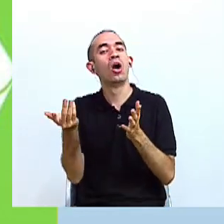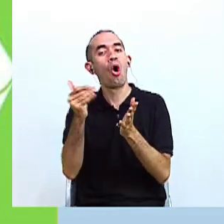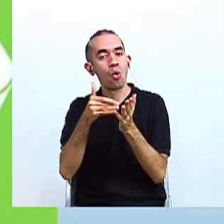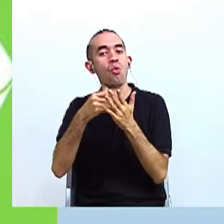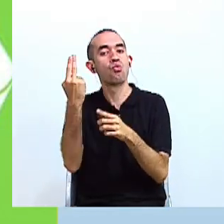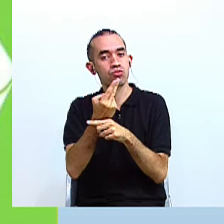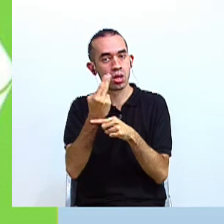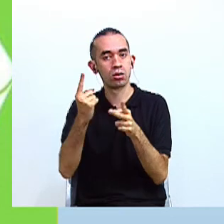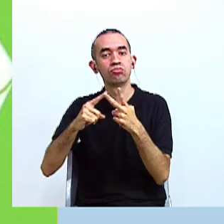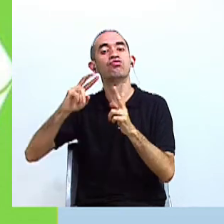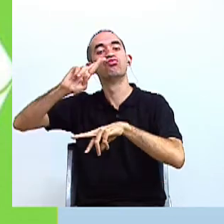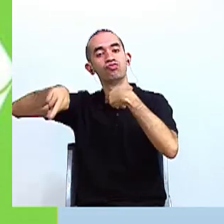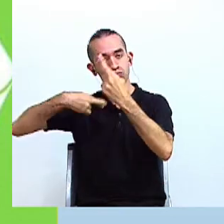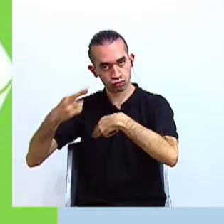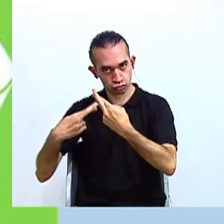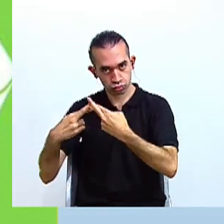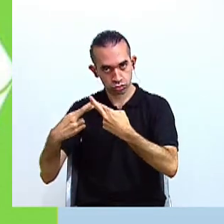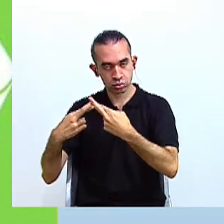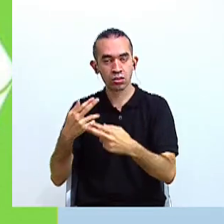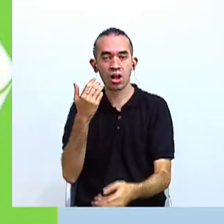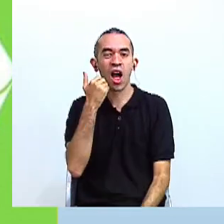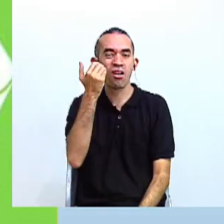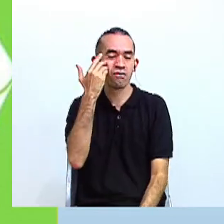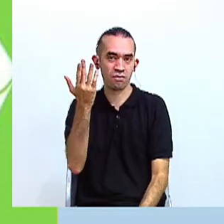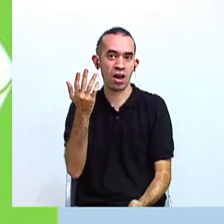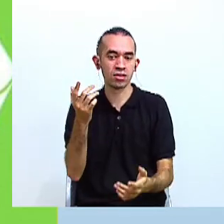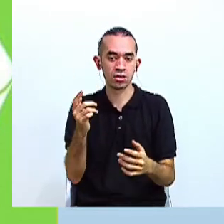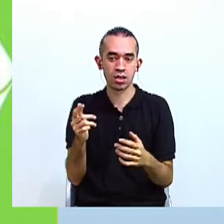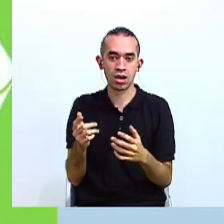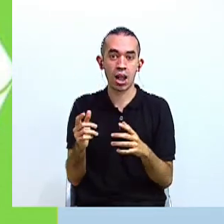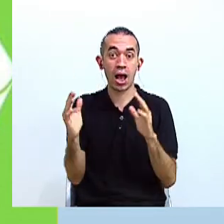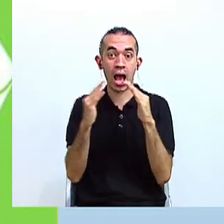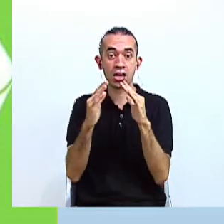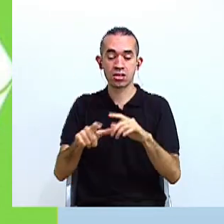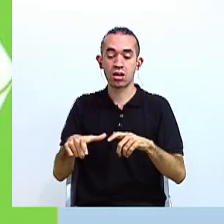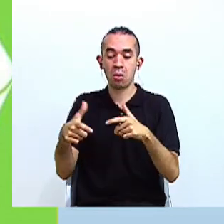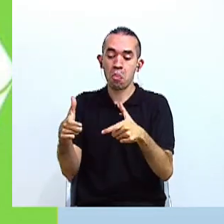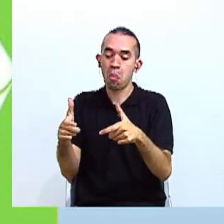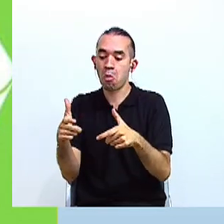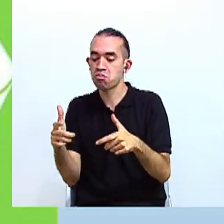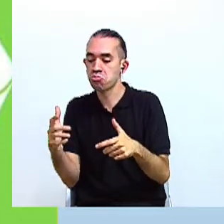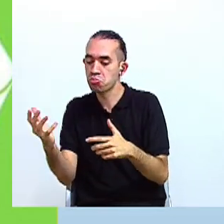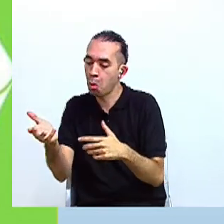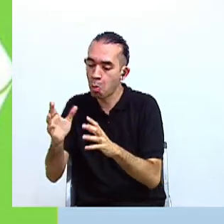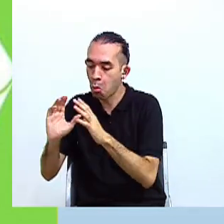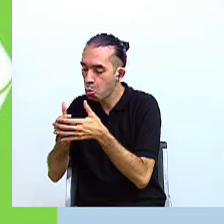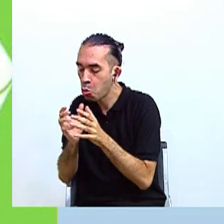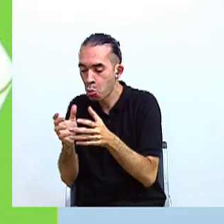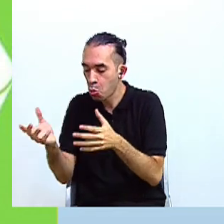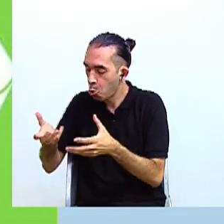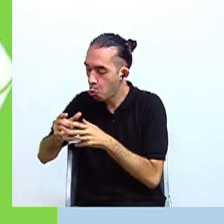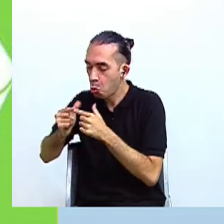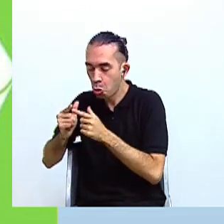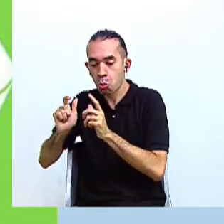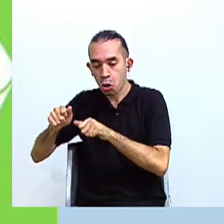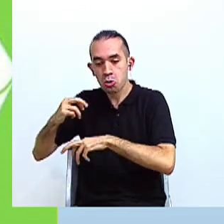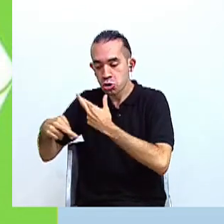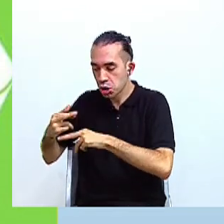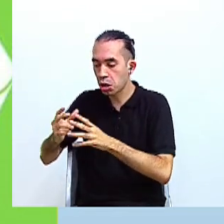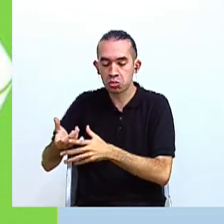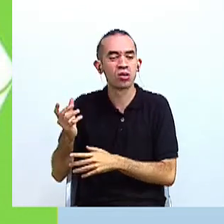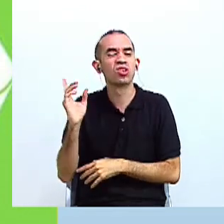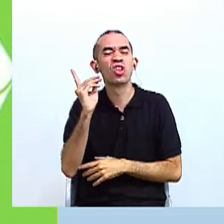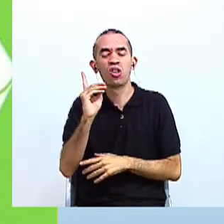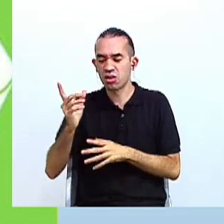reciclar? Qué fácil es tomar esos desechos que tenemos en la casa, clasificarlos, investiguemos dónde está el